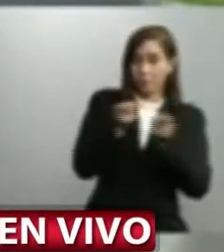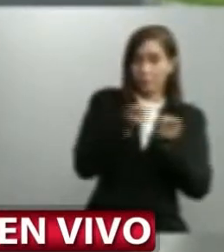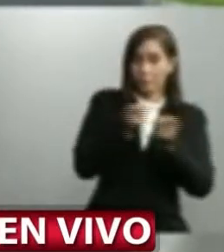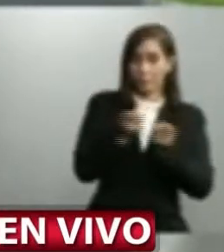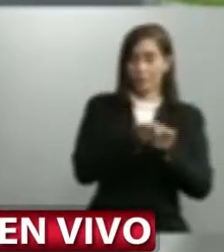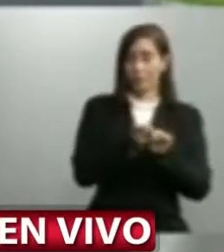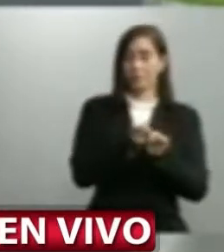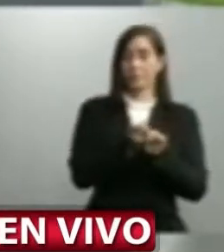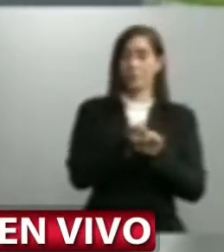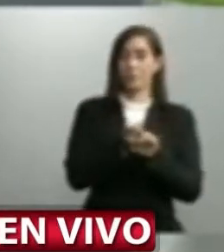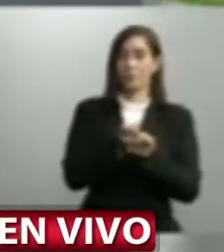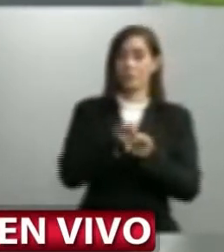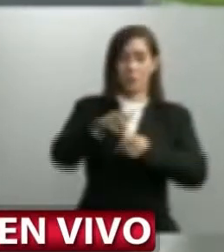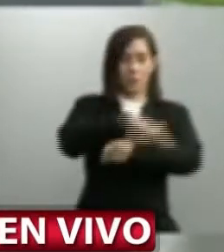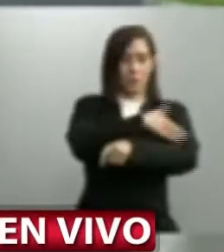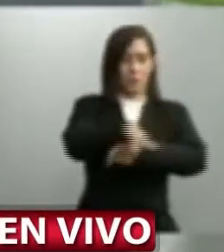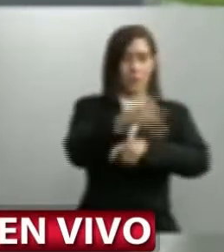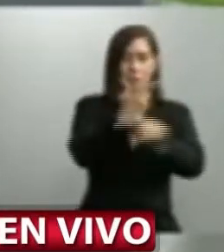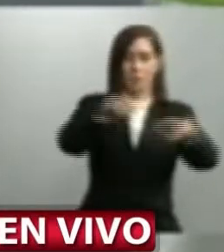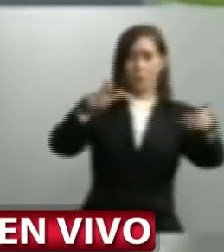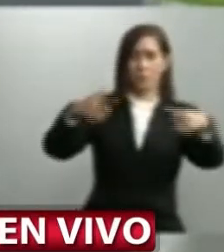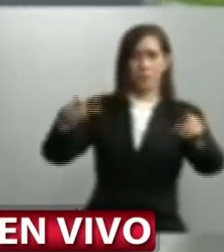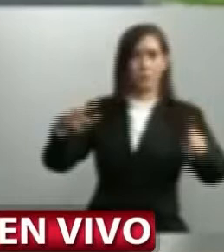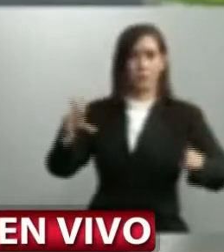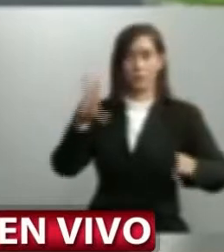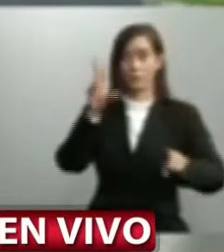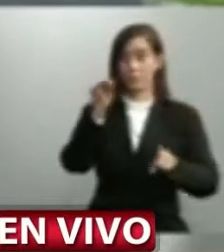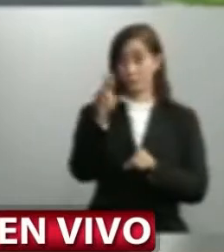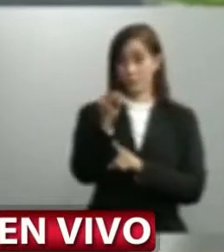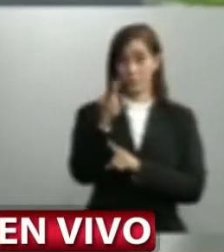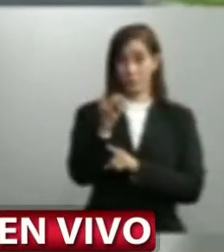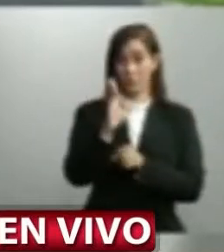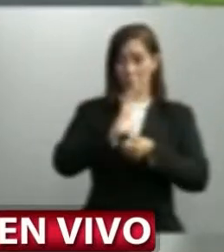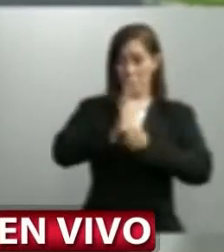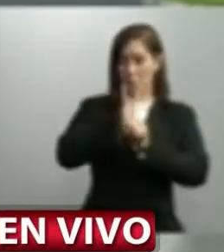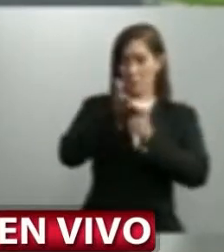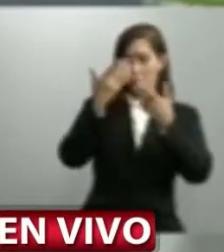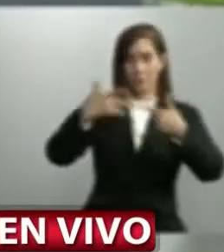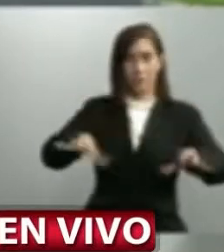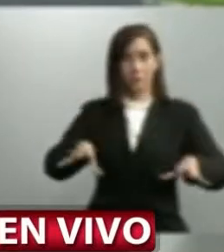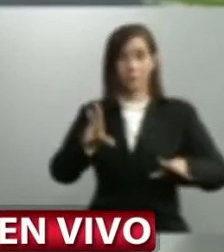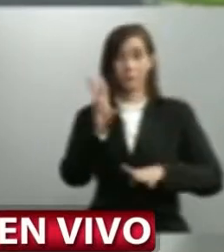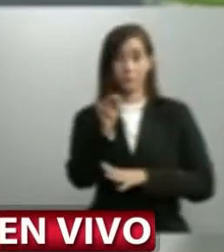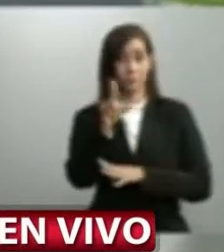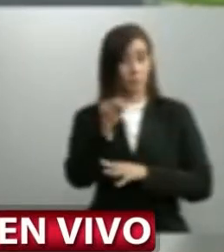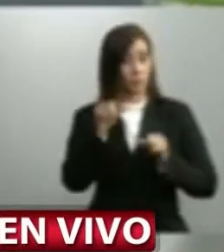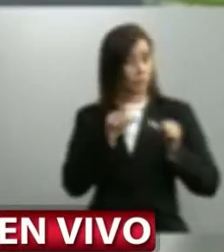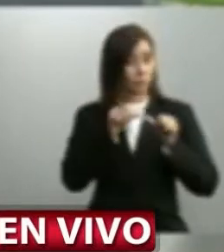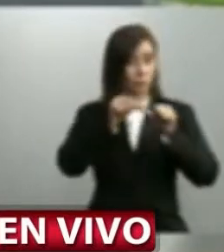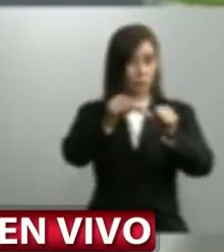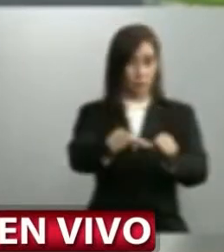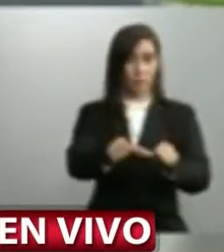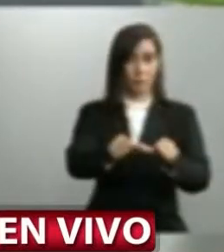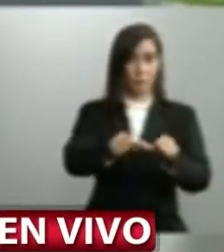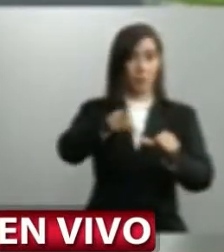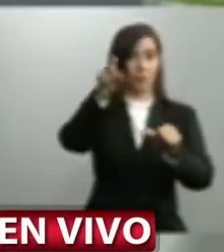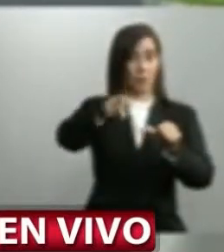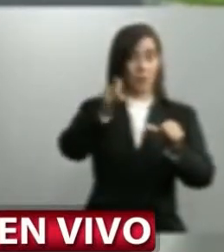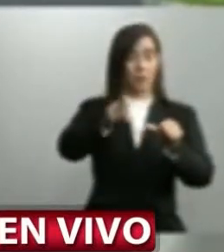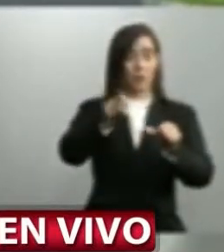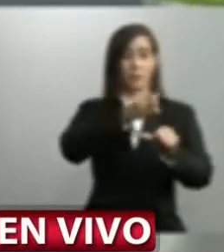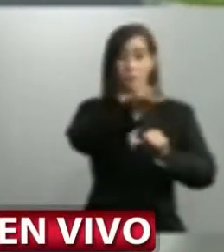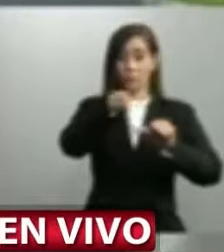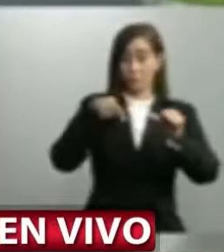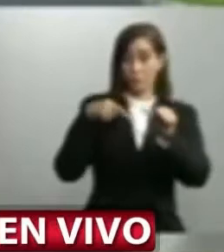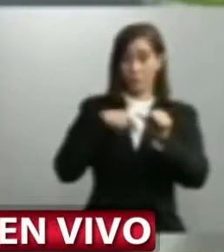y realizar y comportarnos como si el COVID-19 ya hubiera desaparecido de la República Dominicana. No